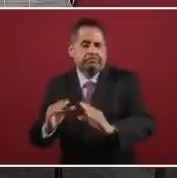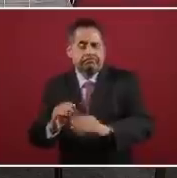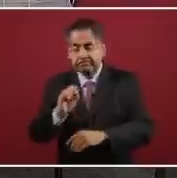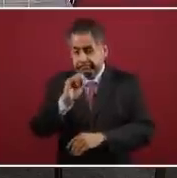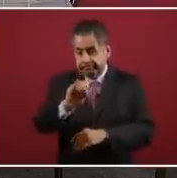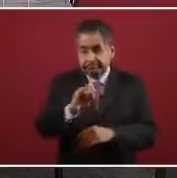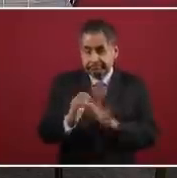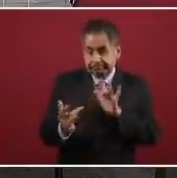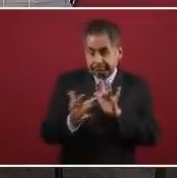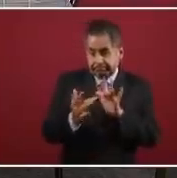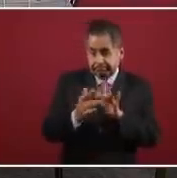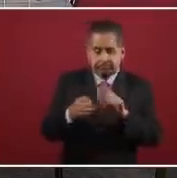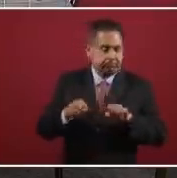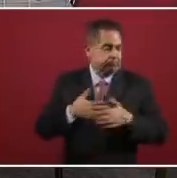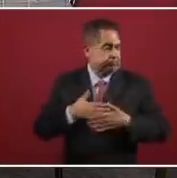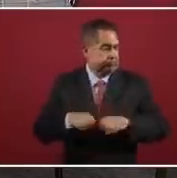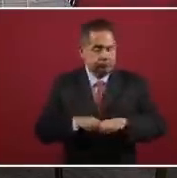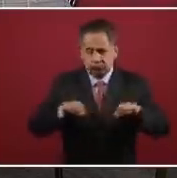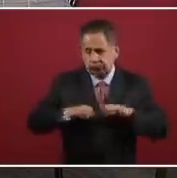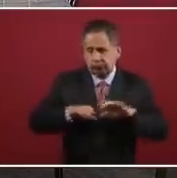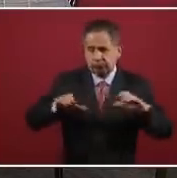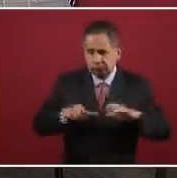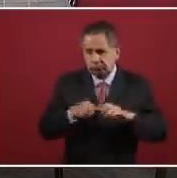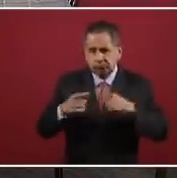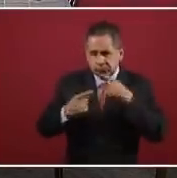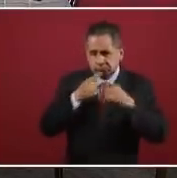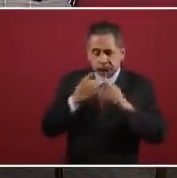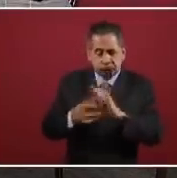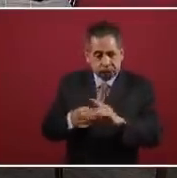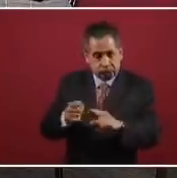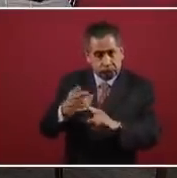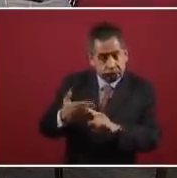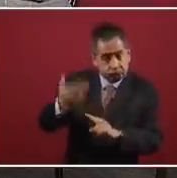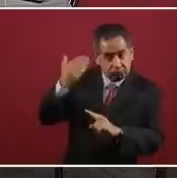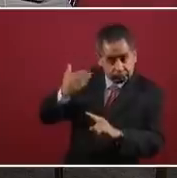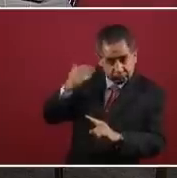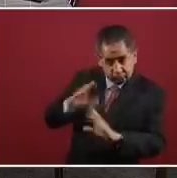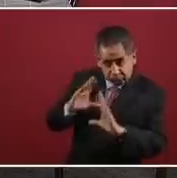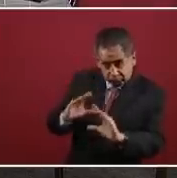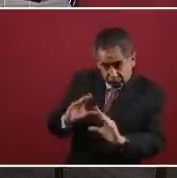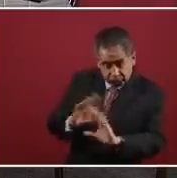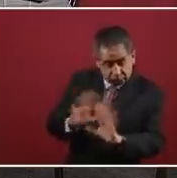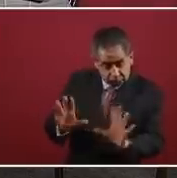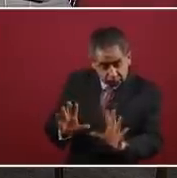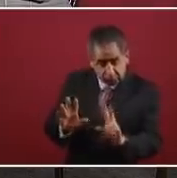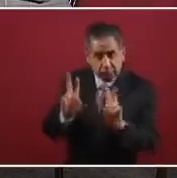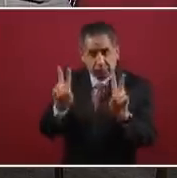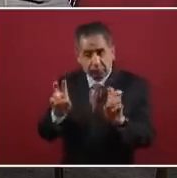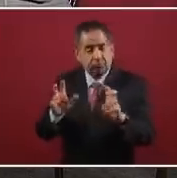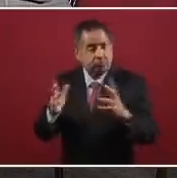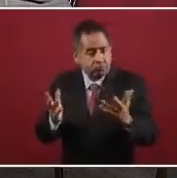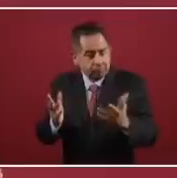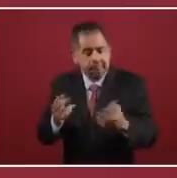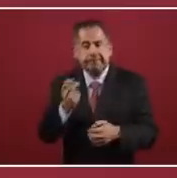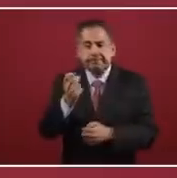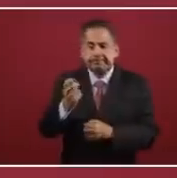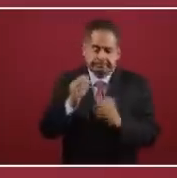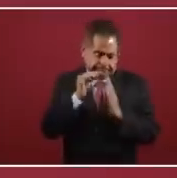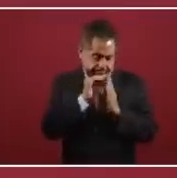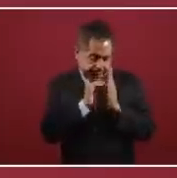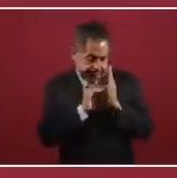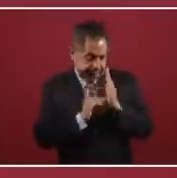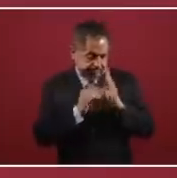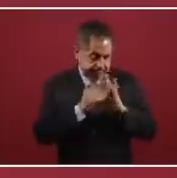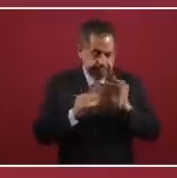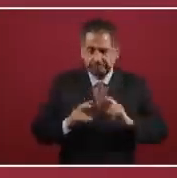través de este equipo de servidores y servidoras es si ya habían tenido capacitación y en qué temas les interesaba. Por eso es que tomamos